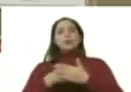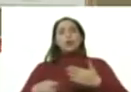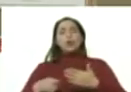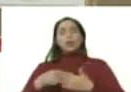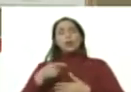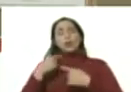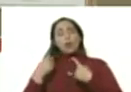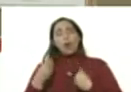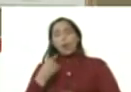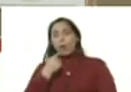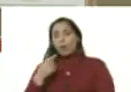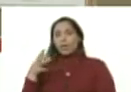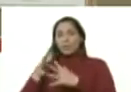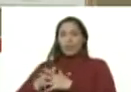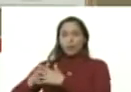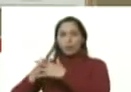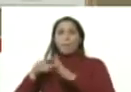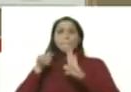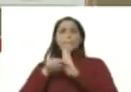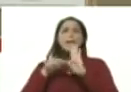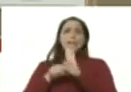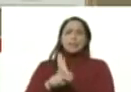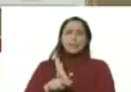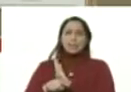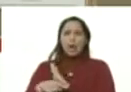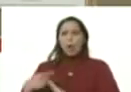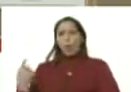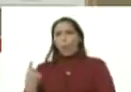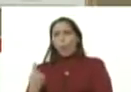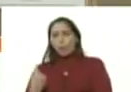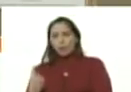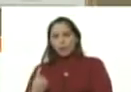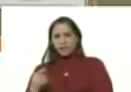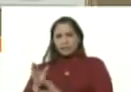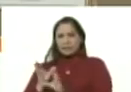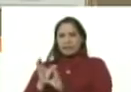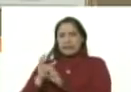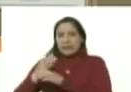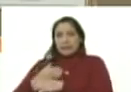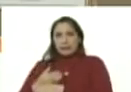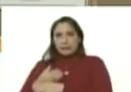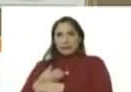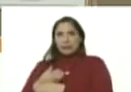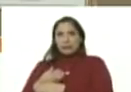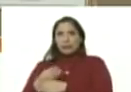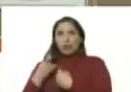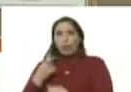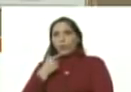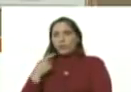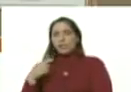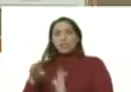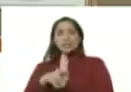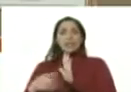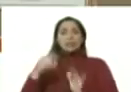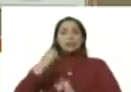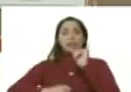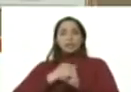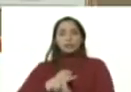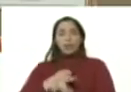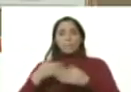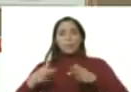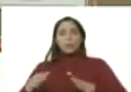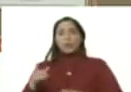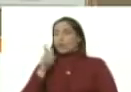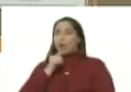Unidos, pero que son medidas unilaterales, coercitivas, así las califica el derecho internacional público, son